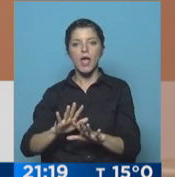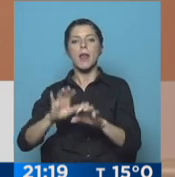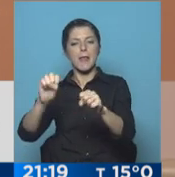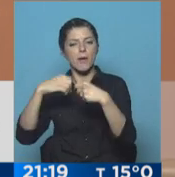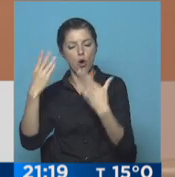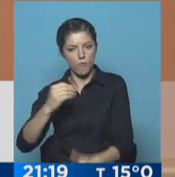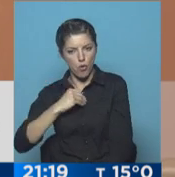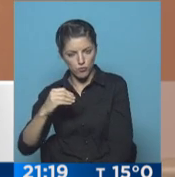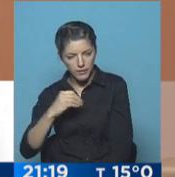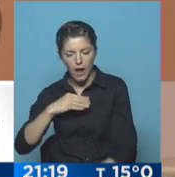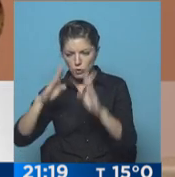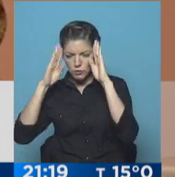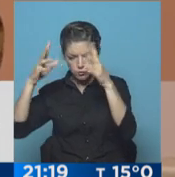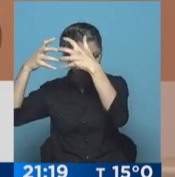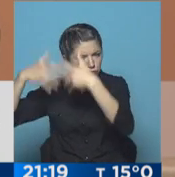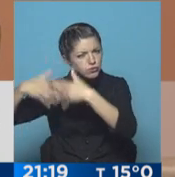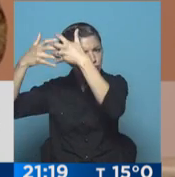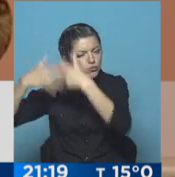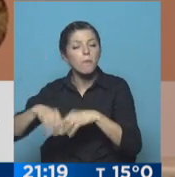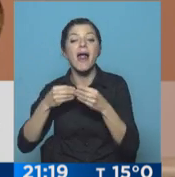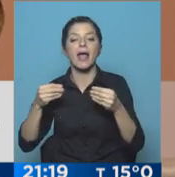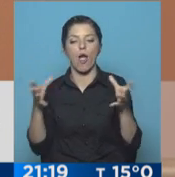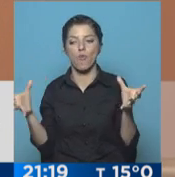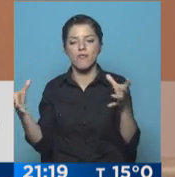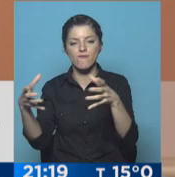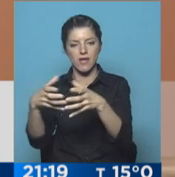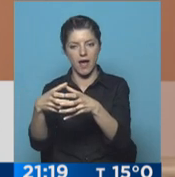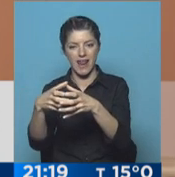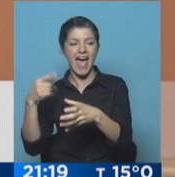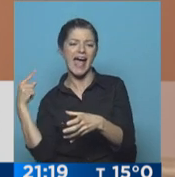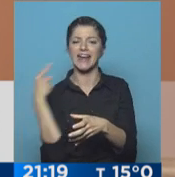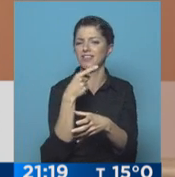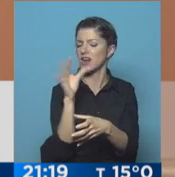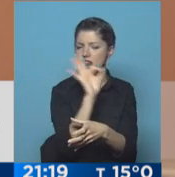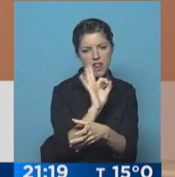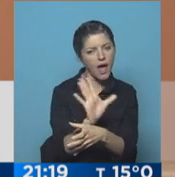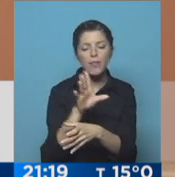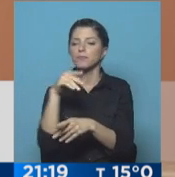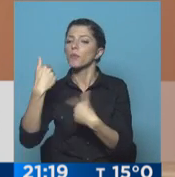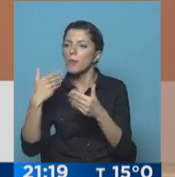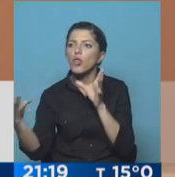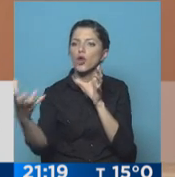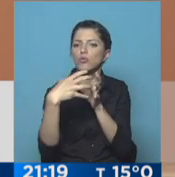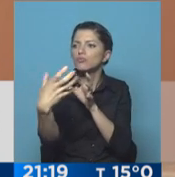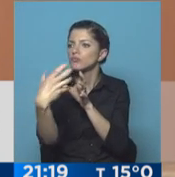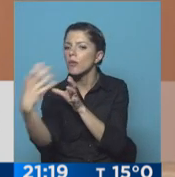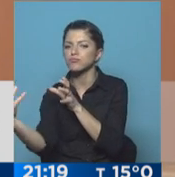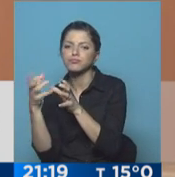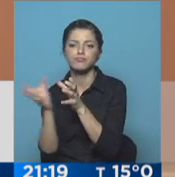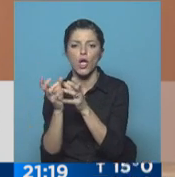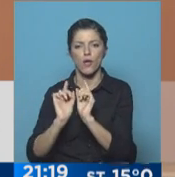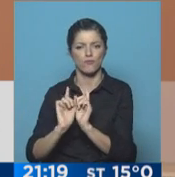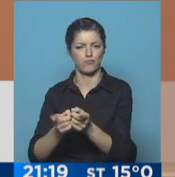mejores voluntades para unificar, para no agredir, para juntar, para unir y para